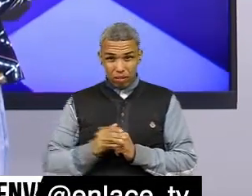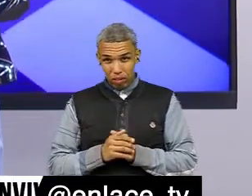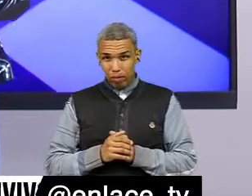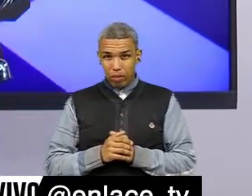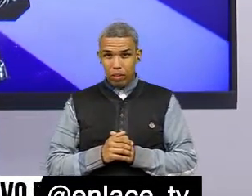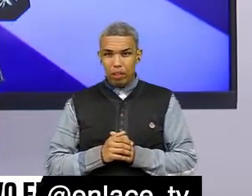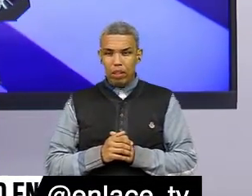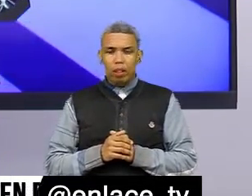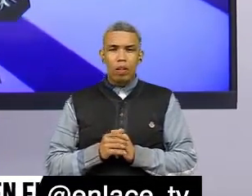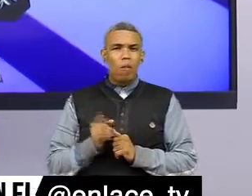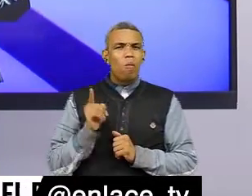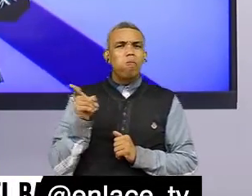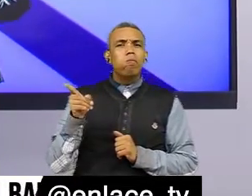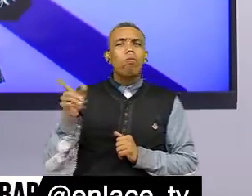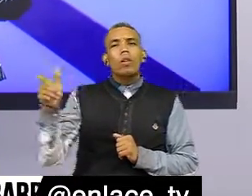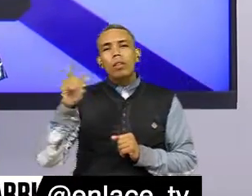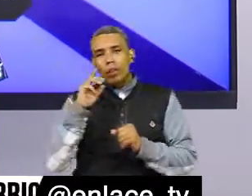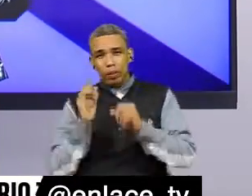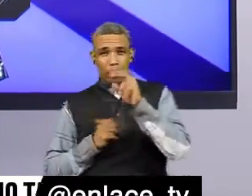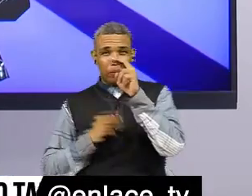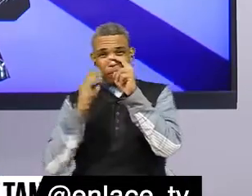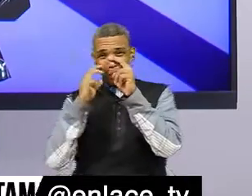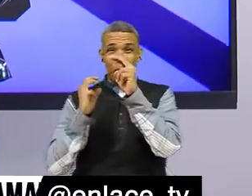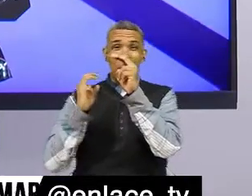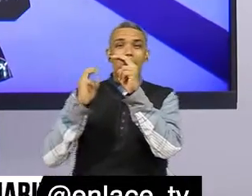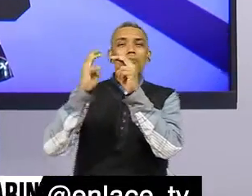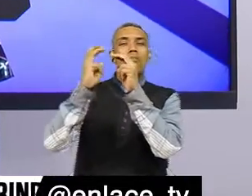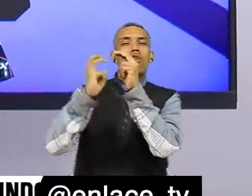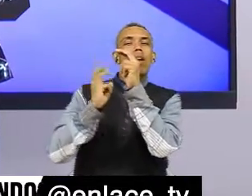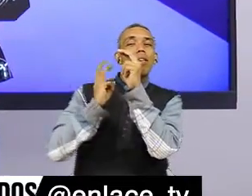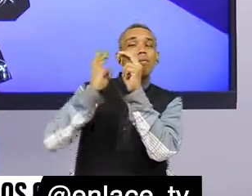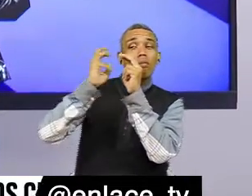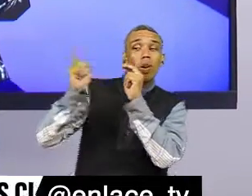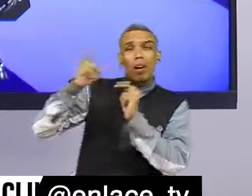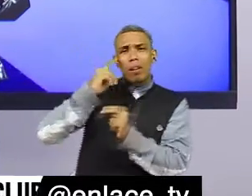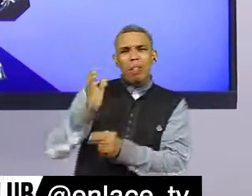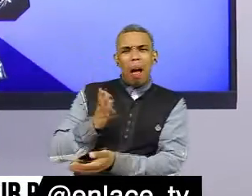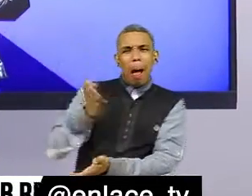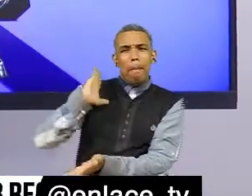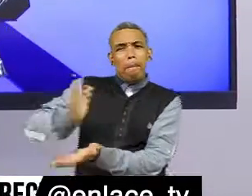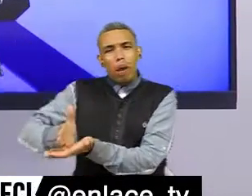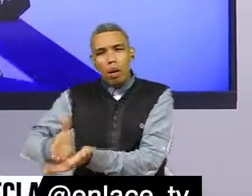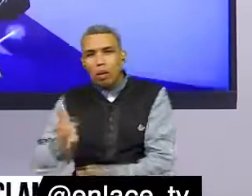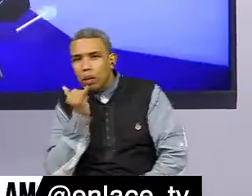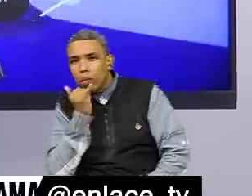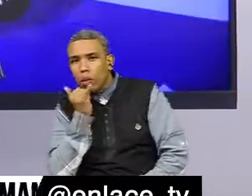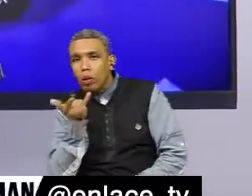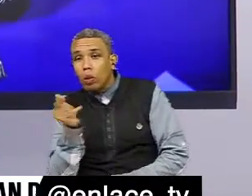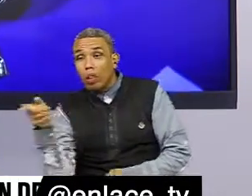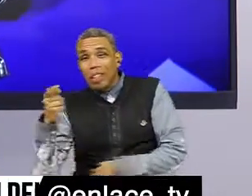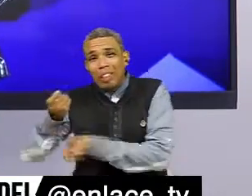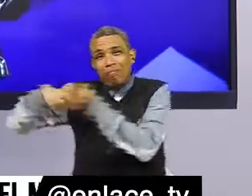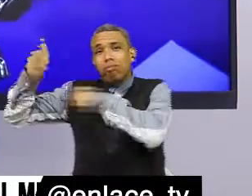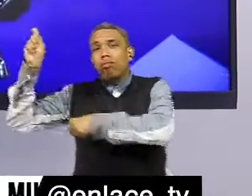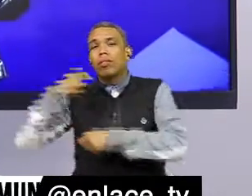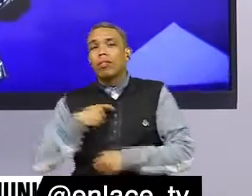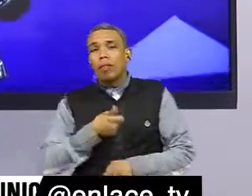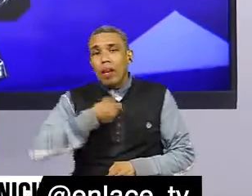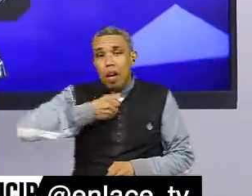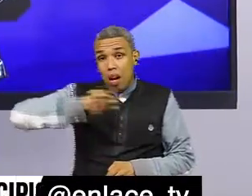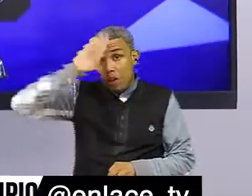en un establecimiento en Morales, en el sur de Bolívar. Fueron remitidos y son atendidos en estos momentos en Aguachica, César. Y en